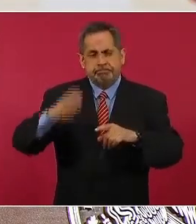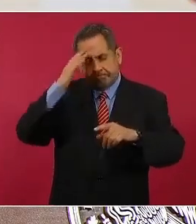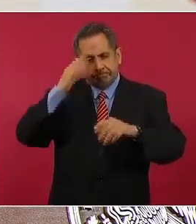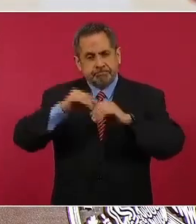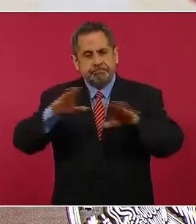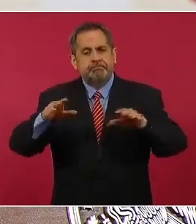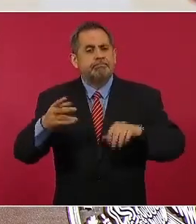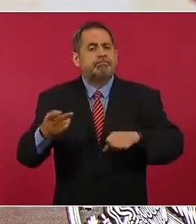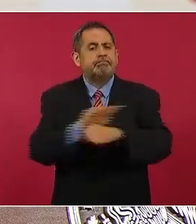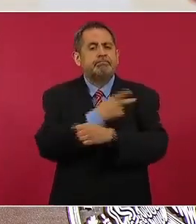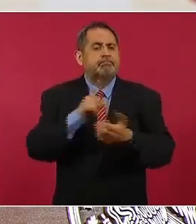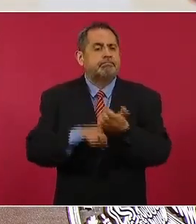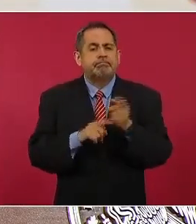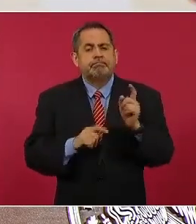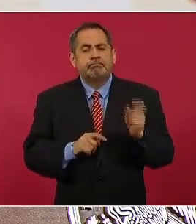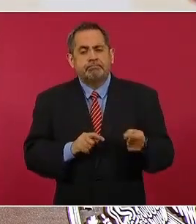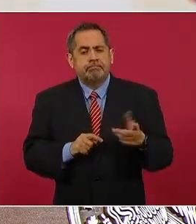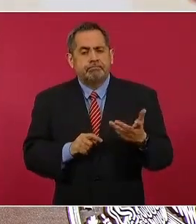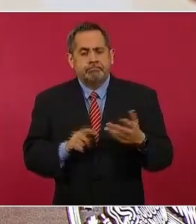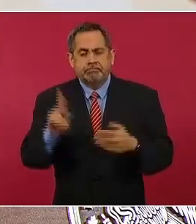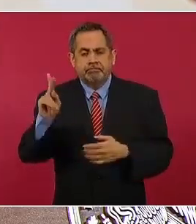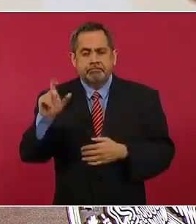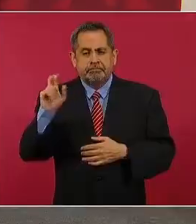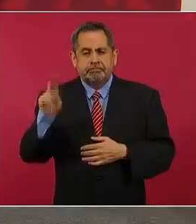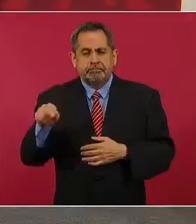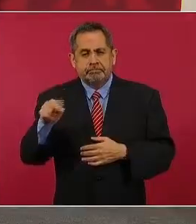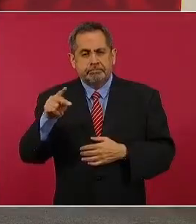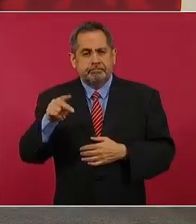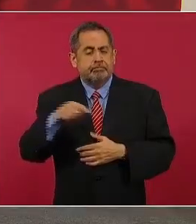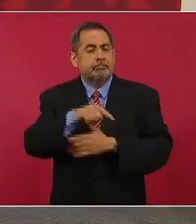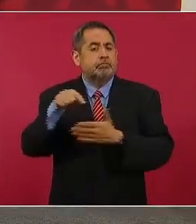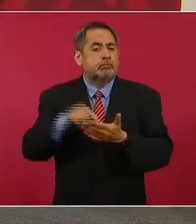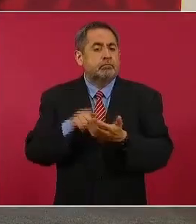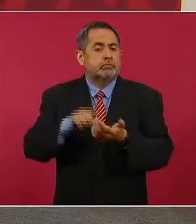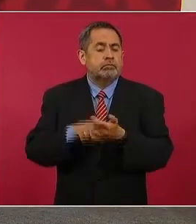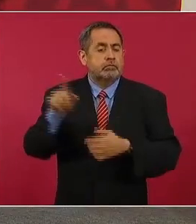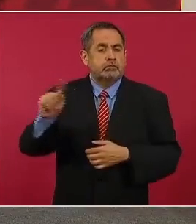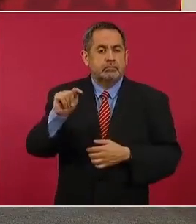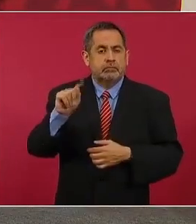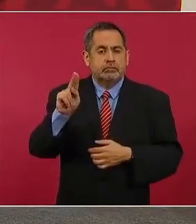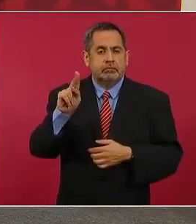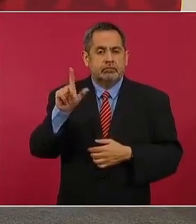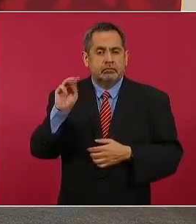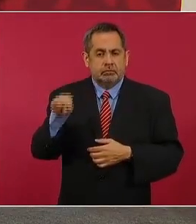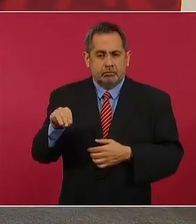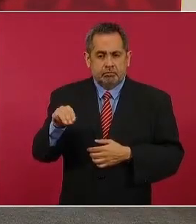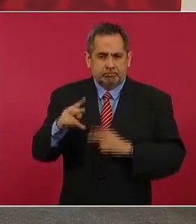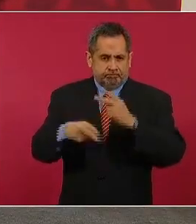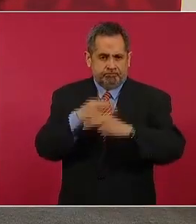la regularización o el plan de desarrollo urbano de Tulum,